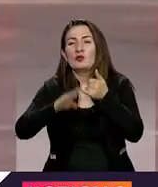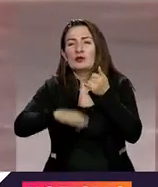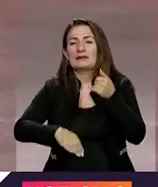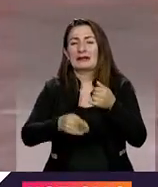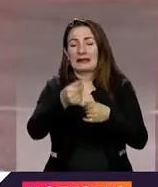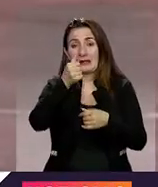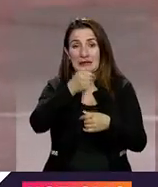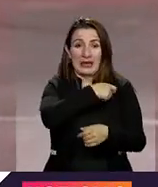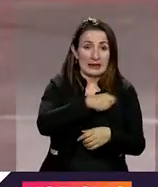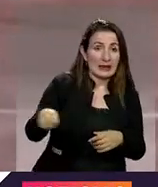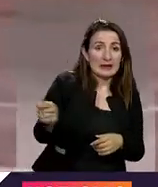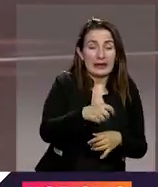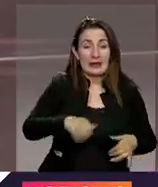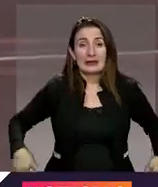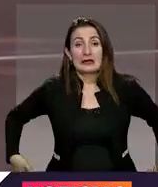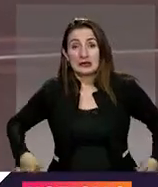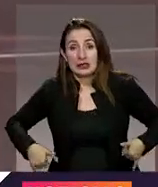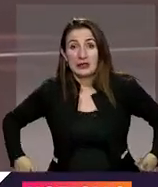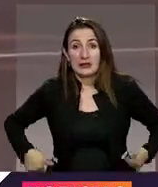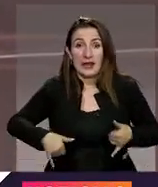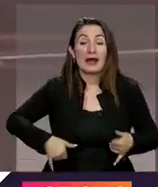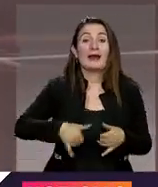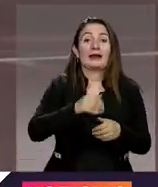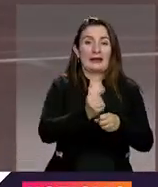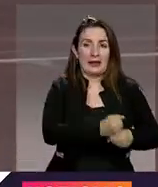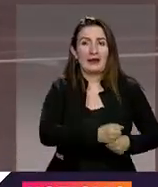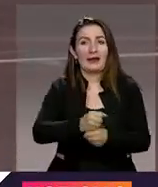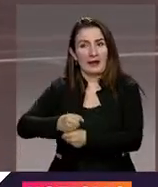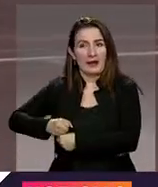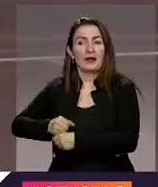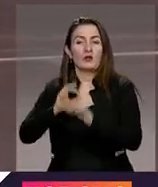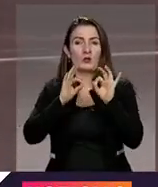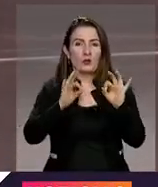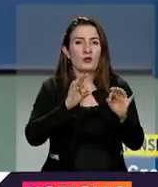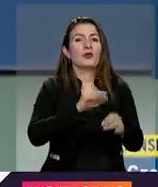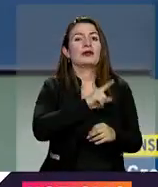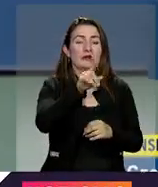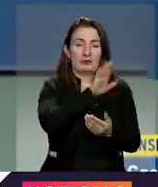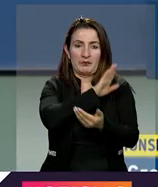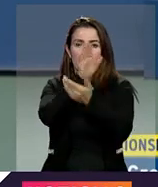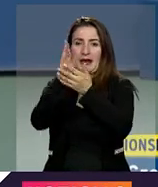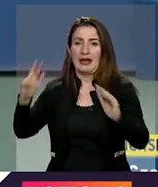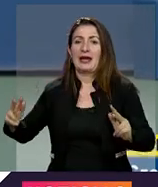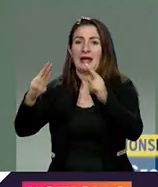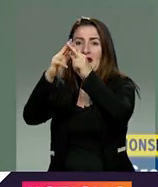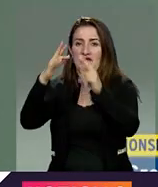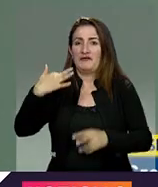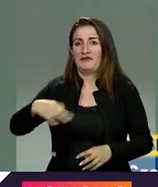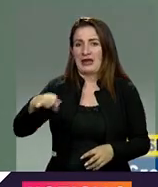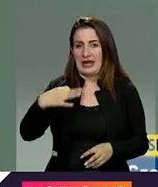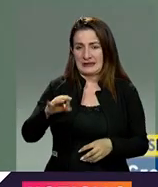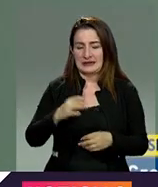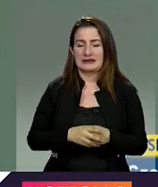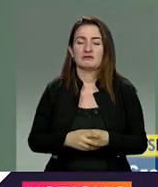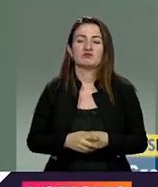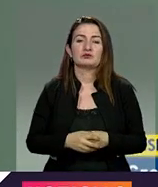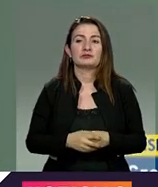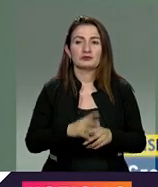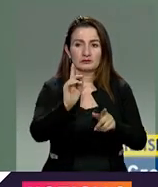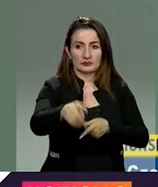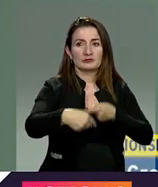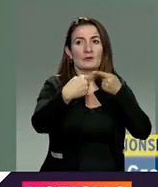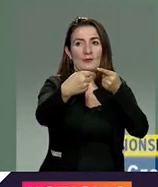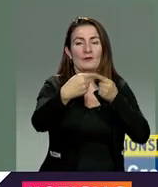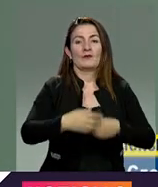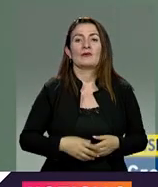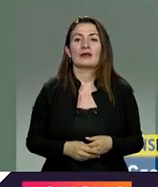La tenista en silla de ruedas del registro del IDRD hará su debut en el abierto francés ante la neerlandesa Didi de Groot, número uno del